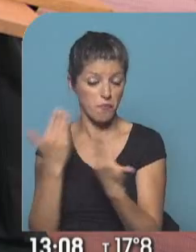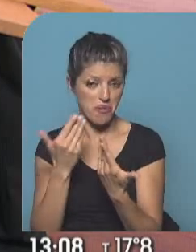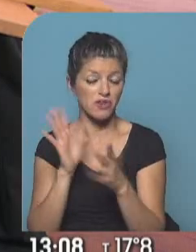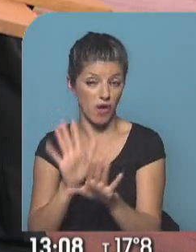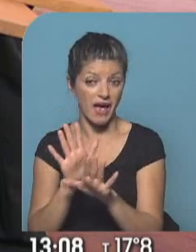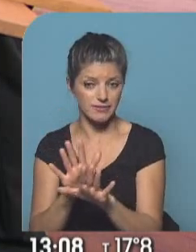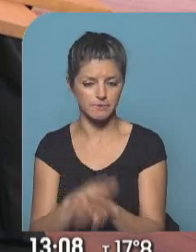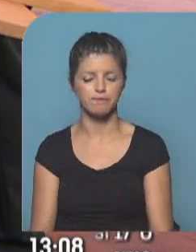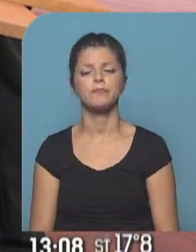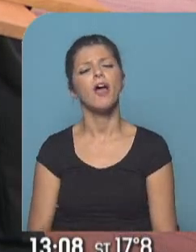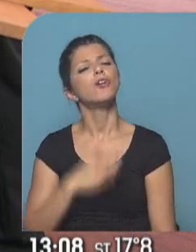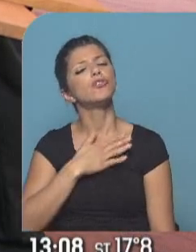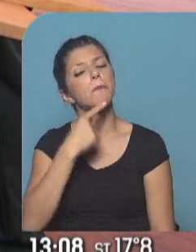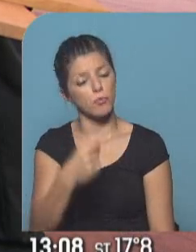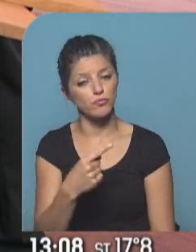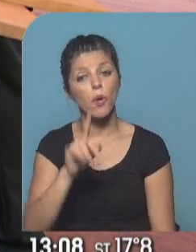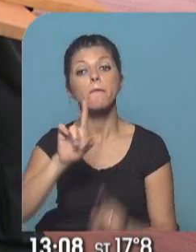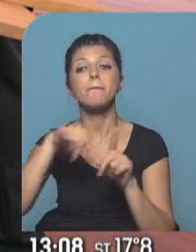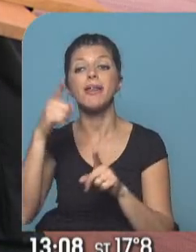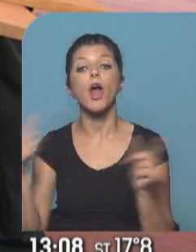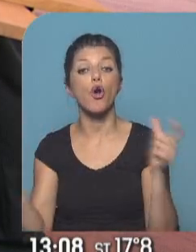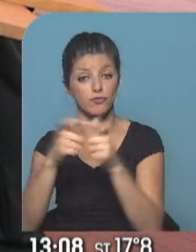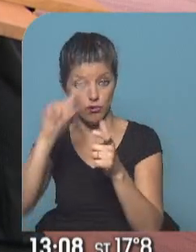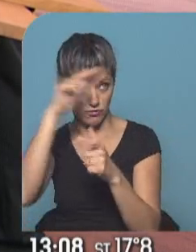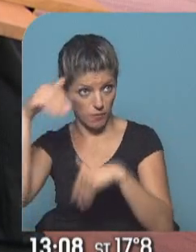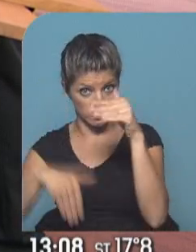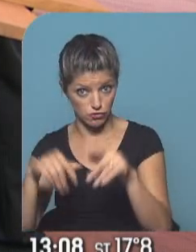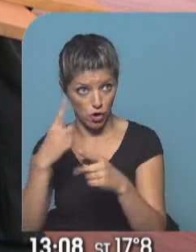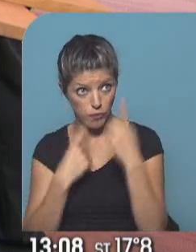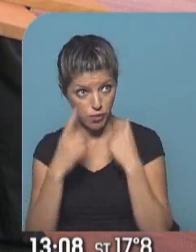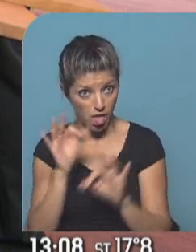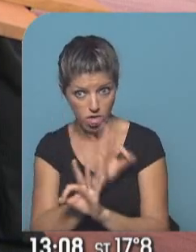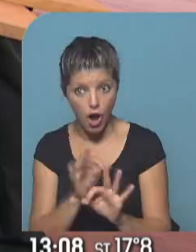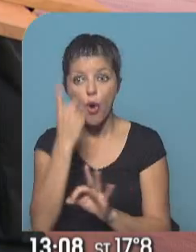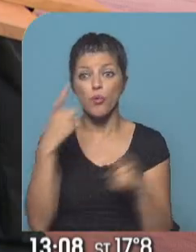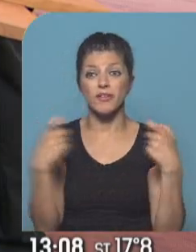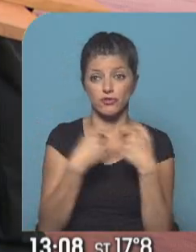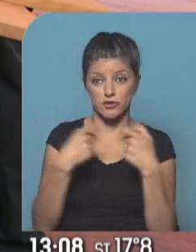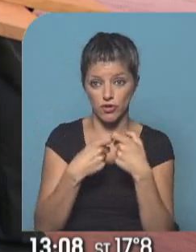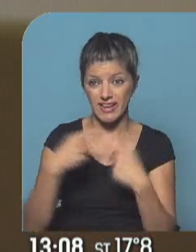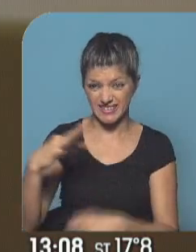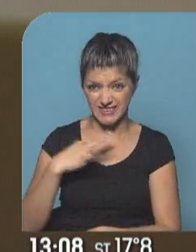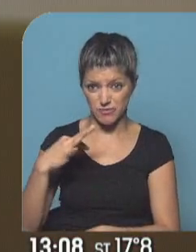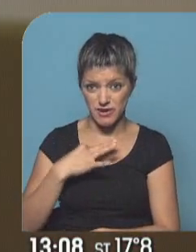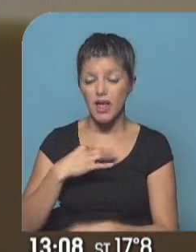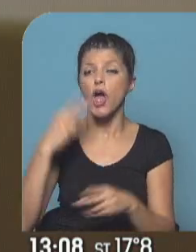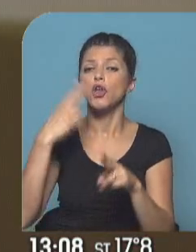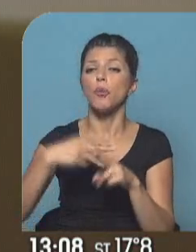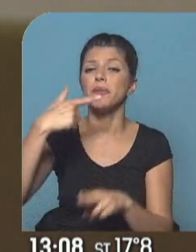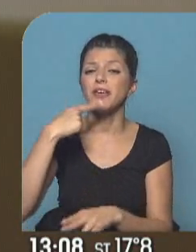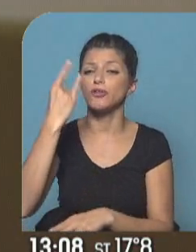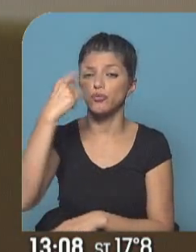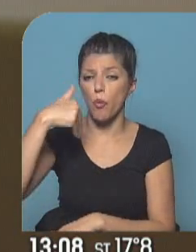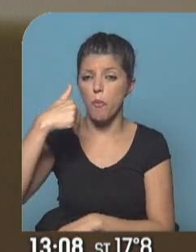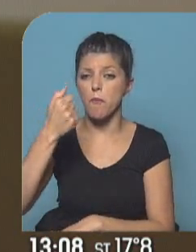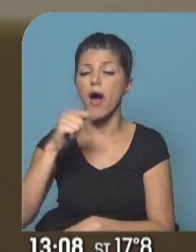duda. Mañana no va a fiscalizar el Consejo Nacional Electoral, sino una asociación civil que se llama Súmate, las primarias. La